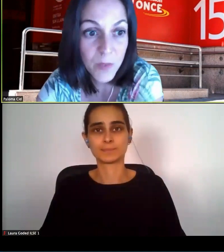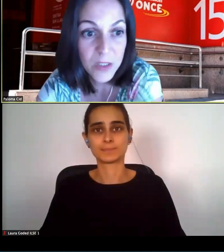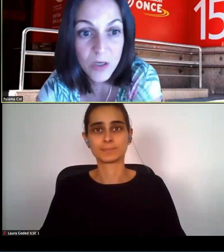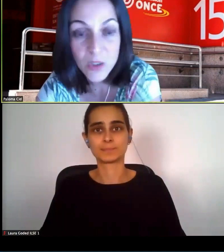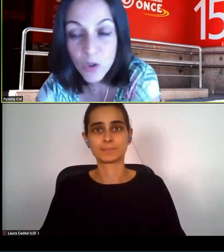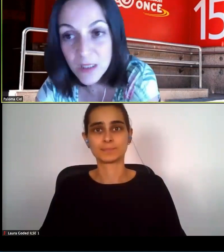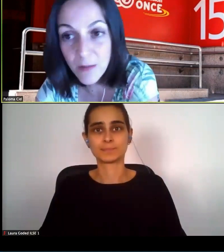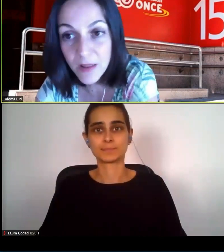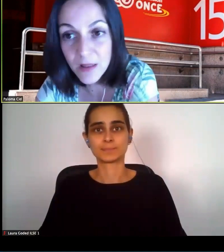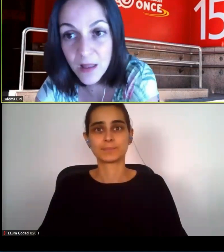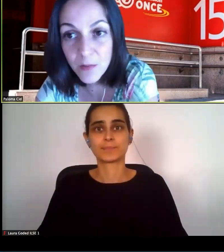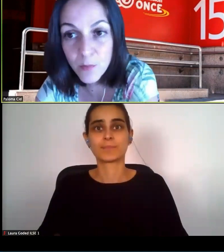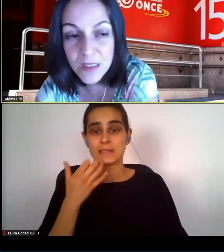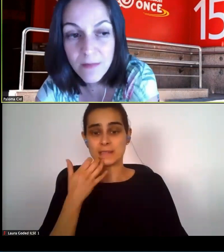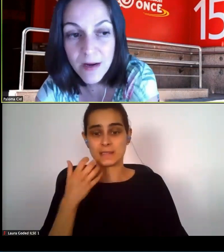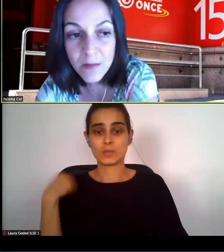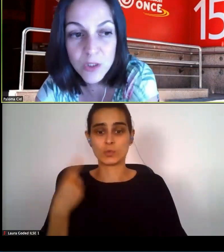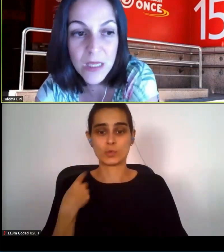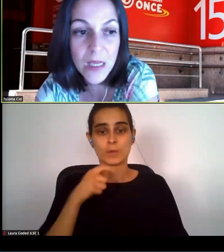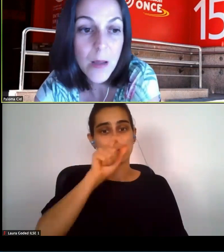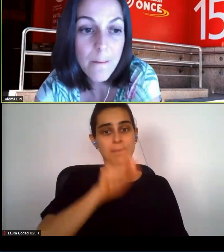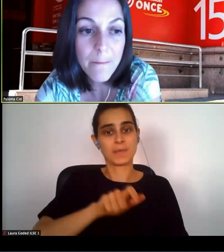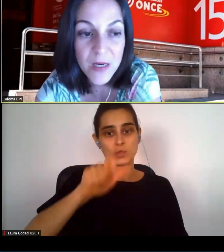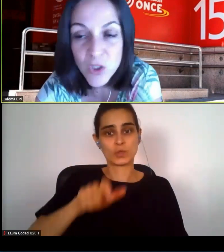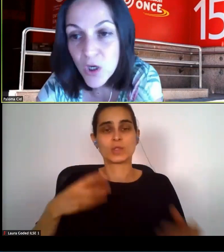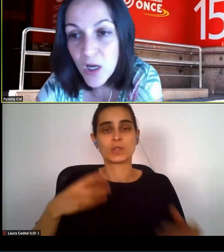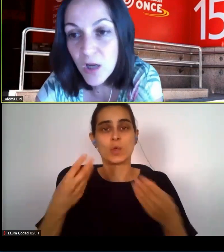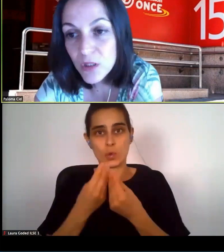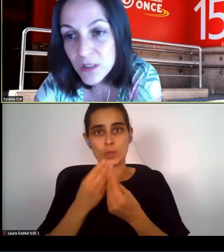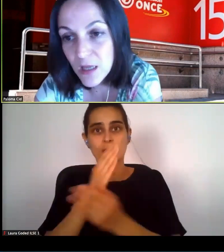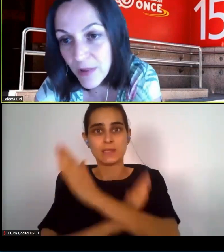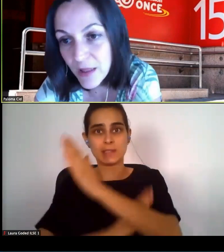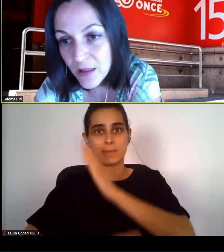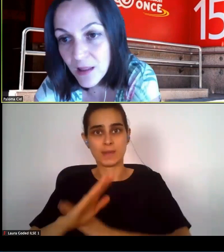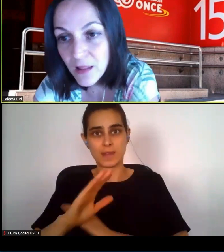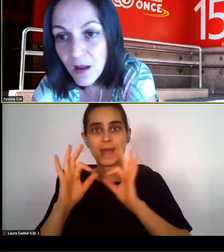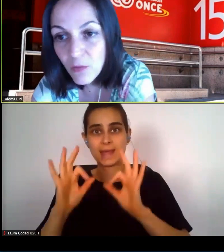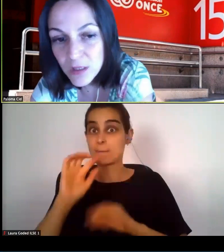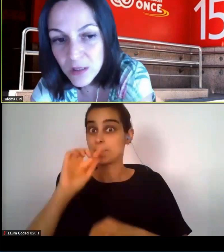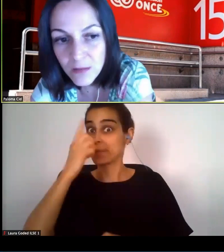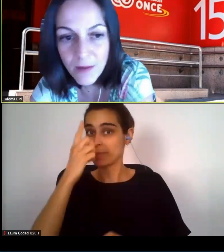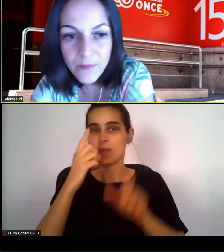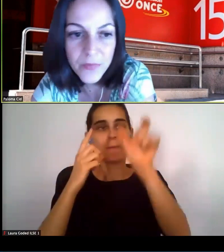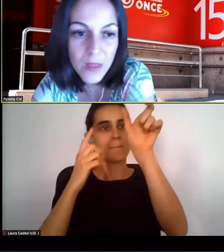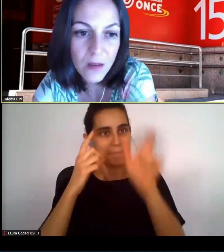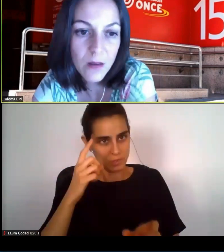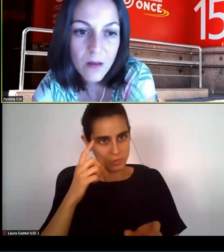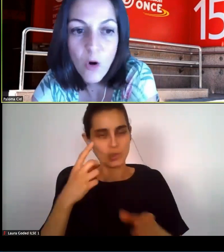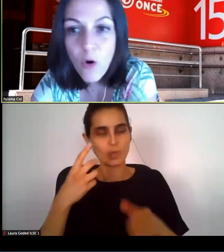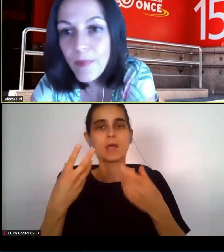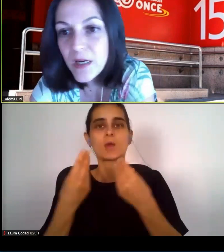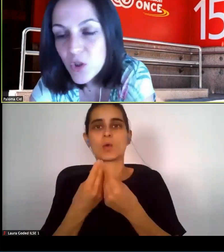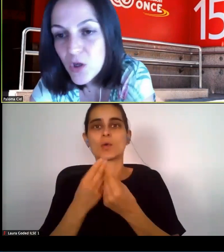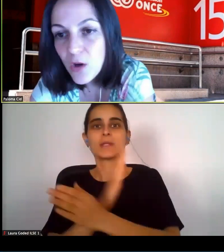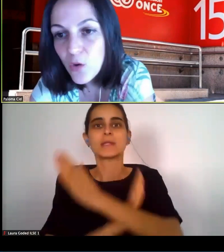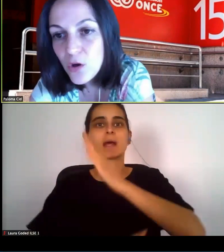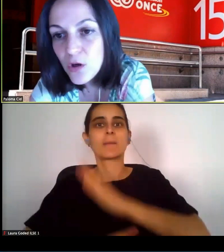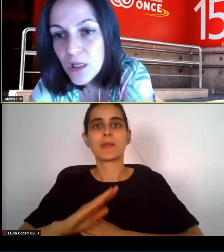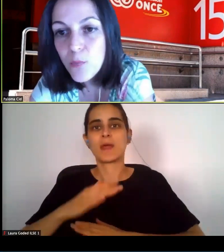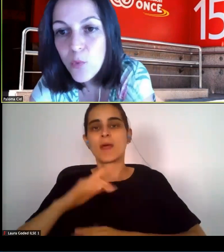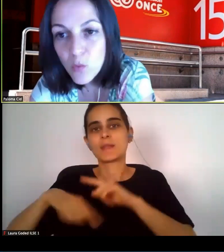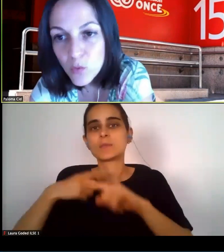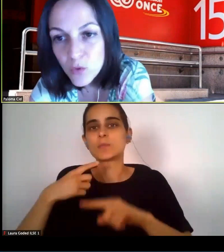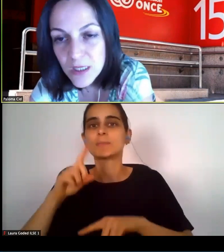somos personas con discapacidad, pues hablaremos de persona con discapacidad auditiva o persona